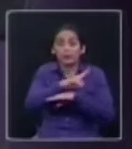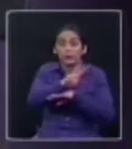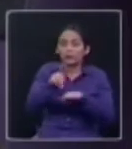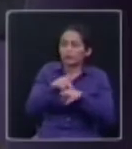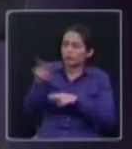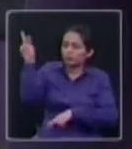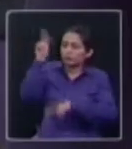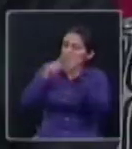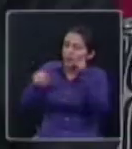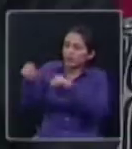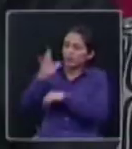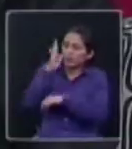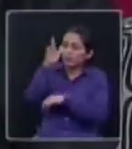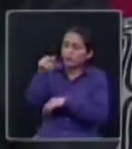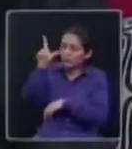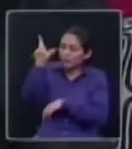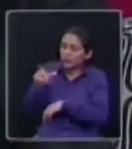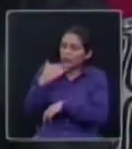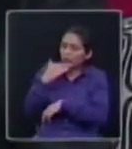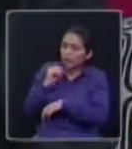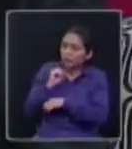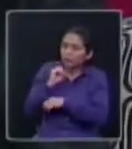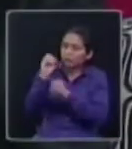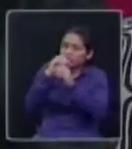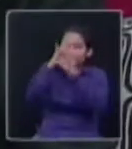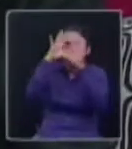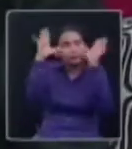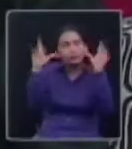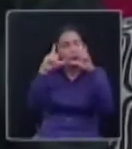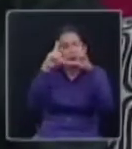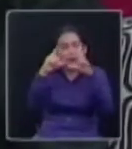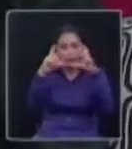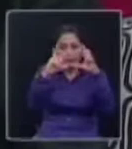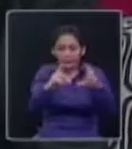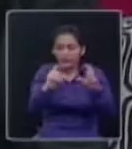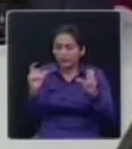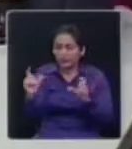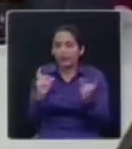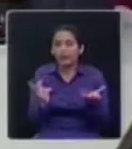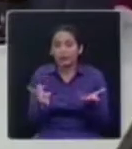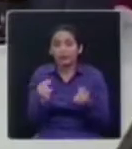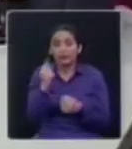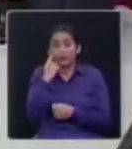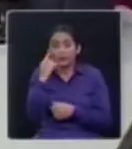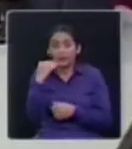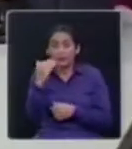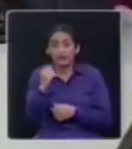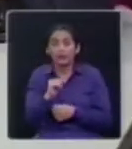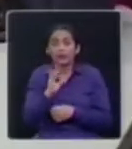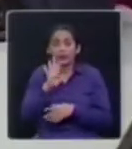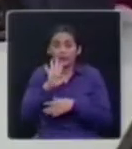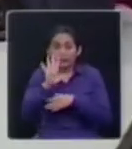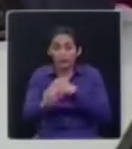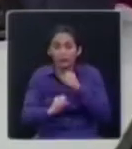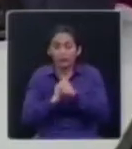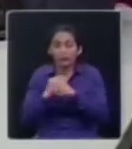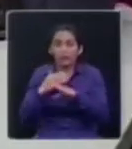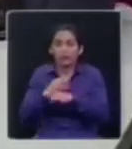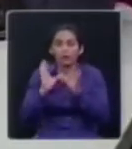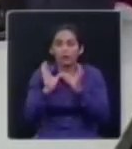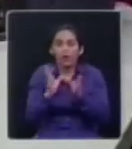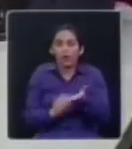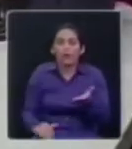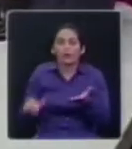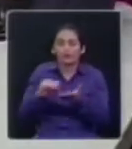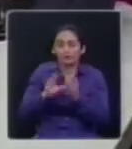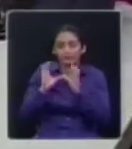que va mejorando, porque si no, al quinto año no podrá renovar la certificación. Claro. El cartón este se renueva profesionalmente. It's also a